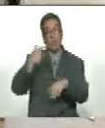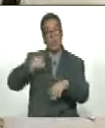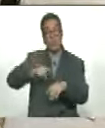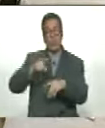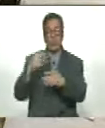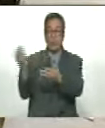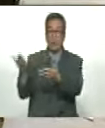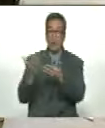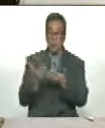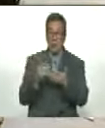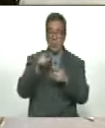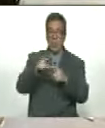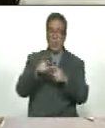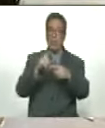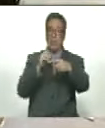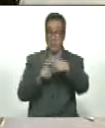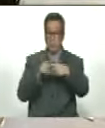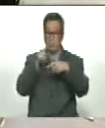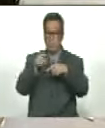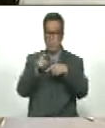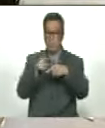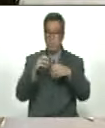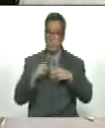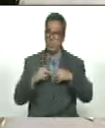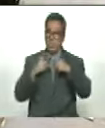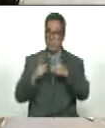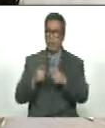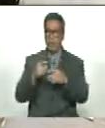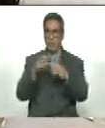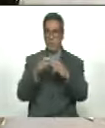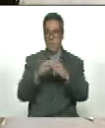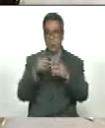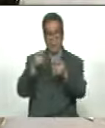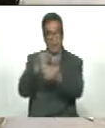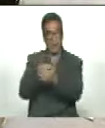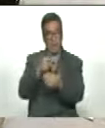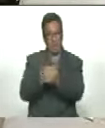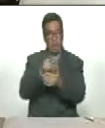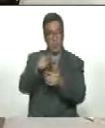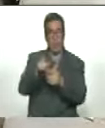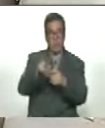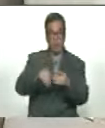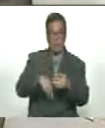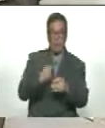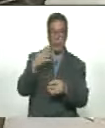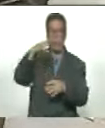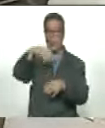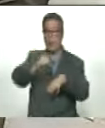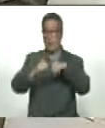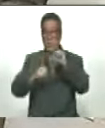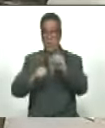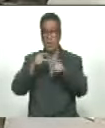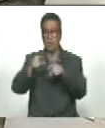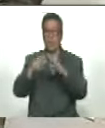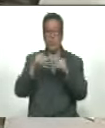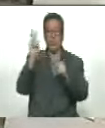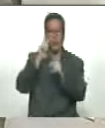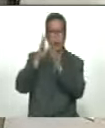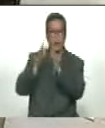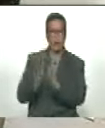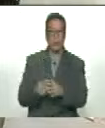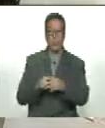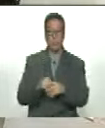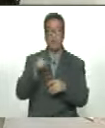que traer consecuencias positivas para la recuperación del valor del salario, para la recuperación de la capacidad de compra del salario de todos los